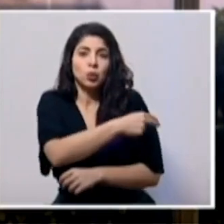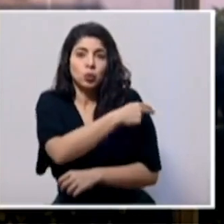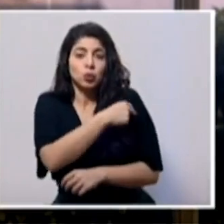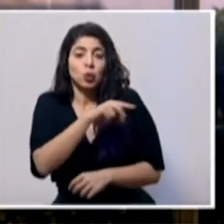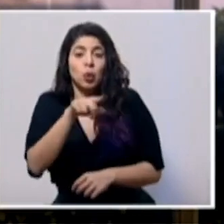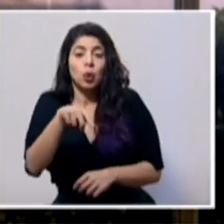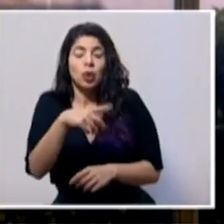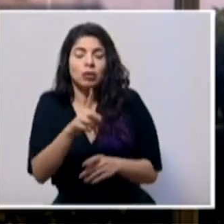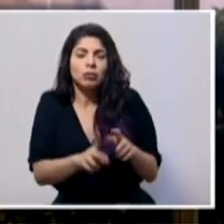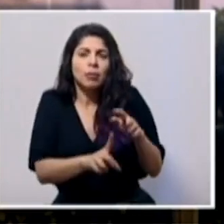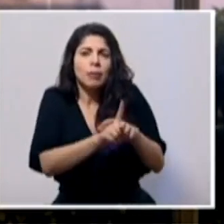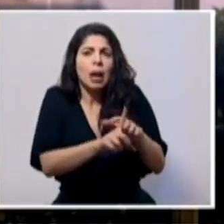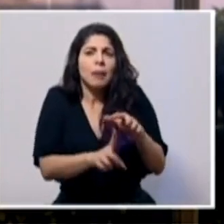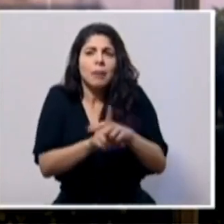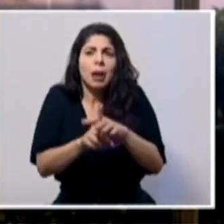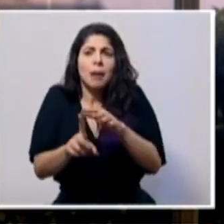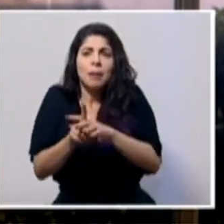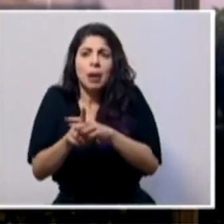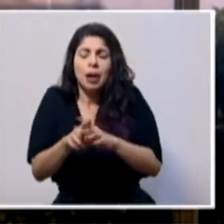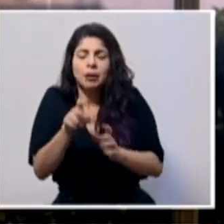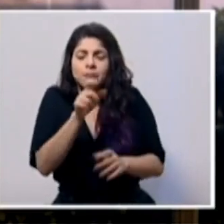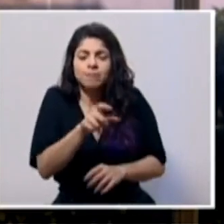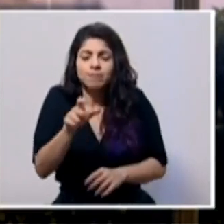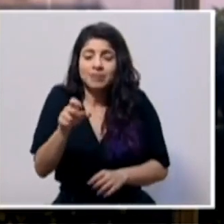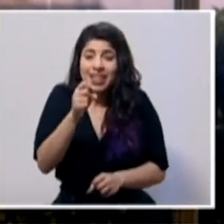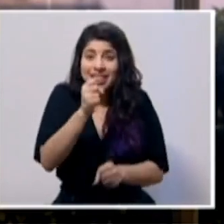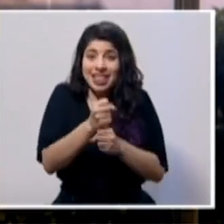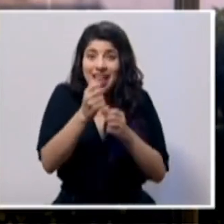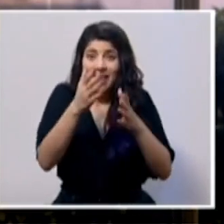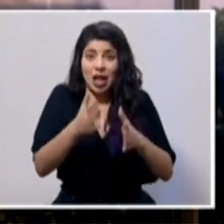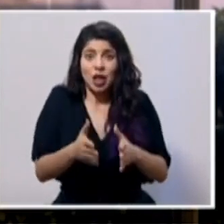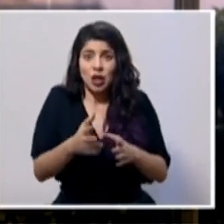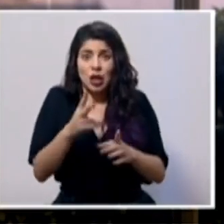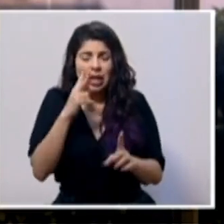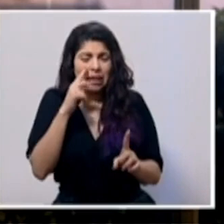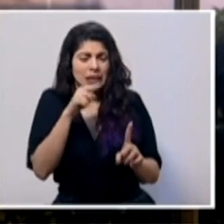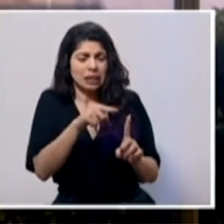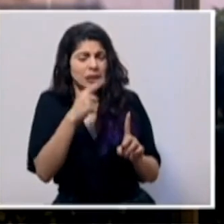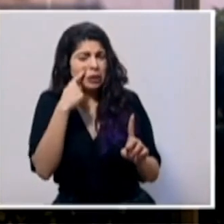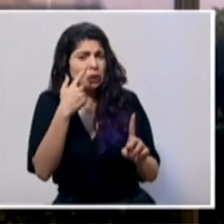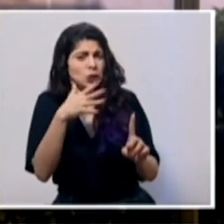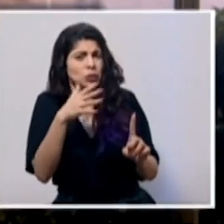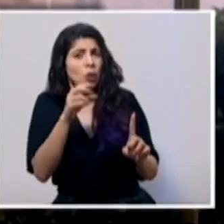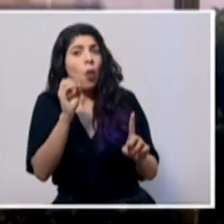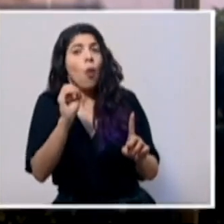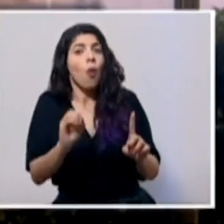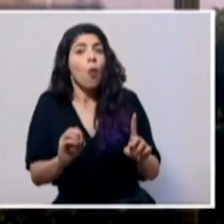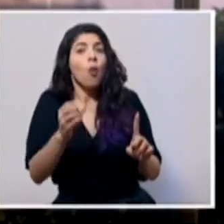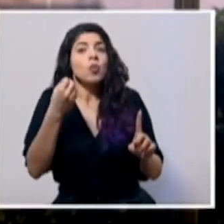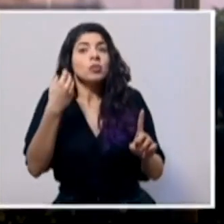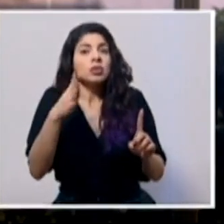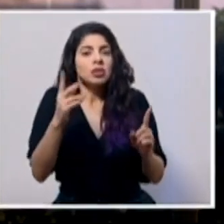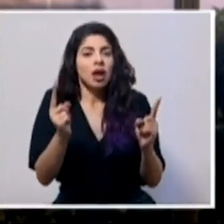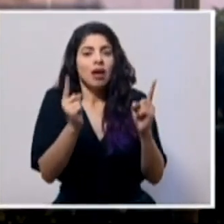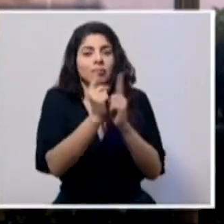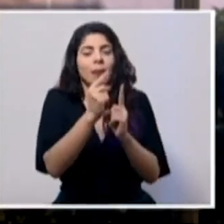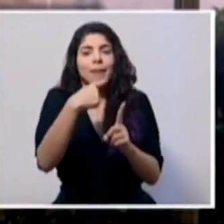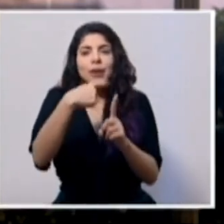presentado casos de funcionarios que son sospechosos o que tuvieron contacto con positivos con